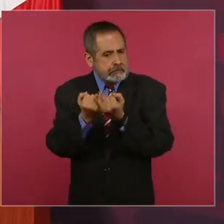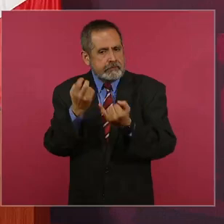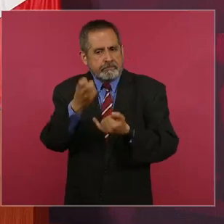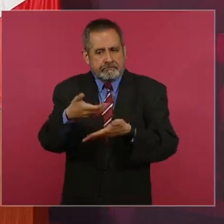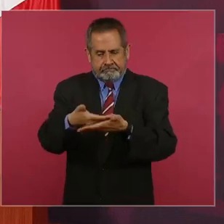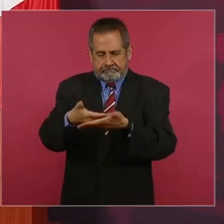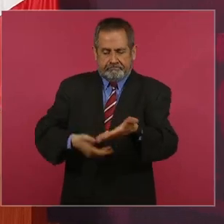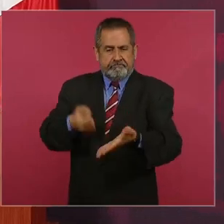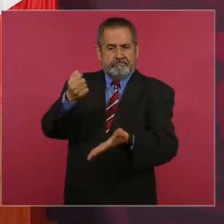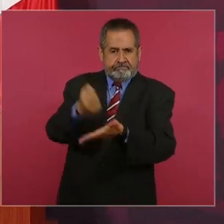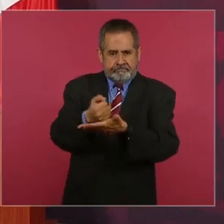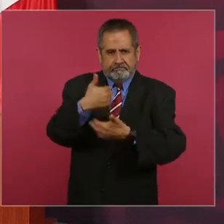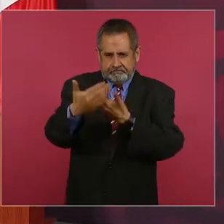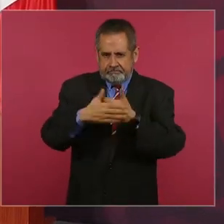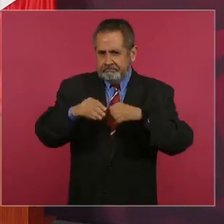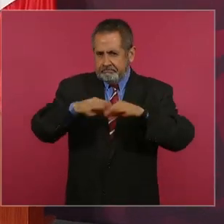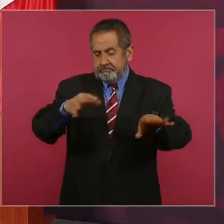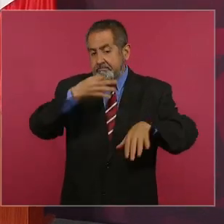decreto